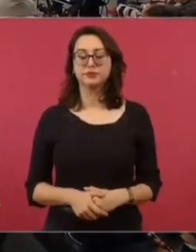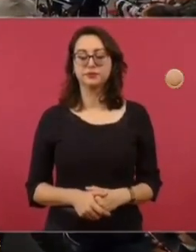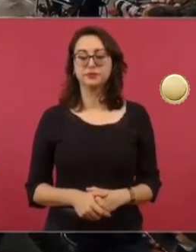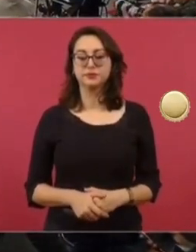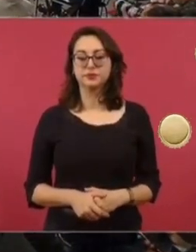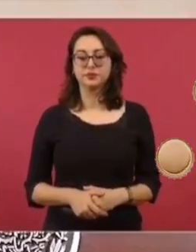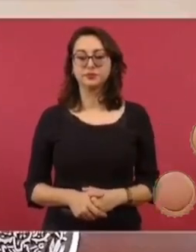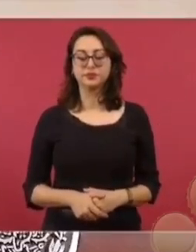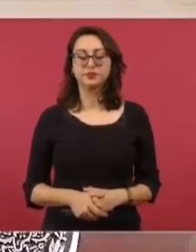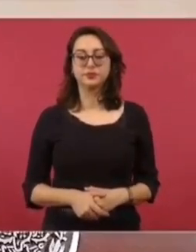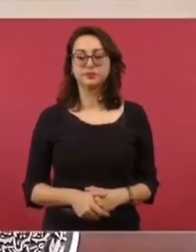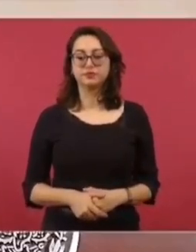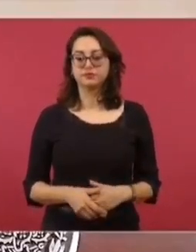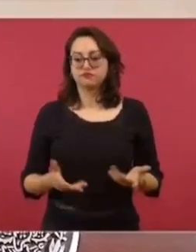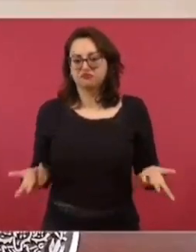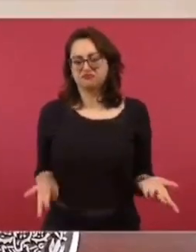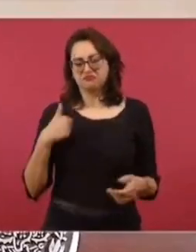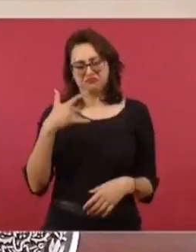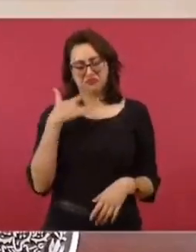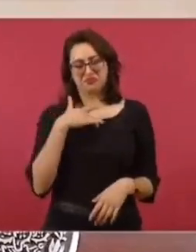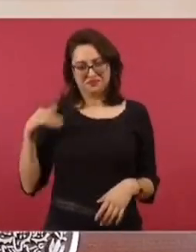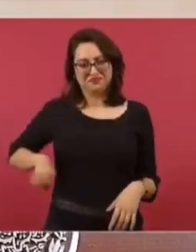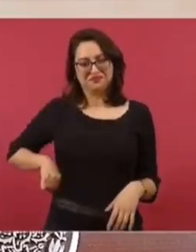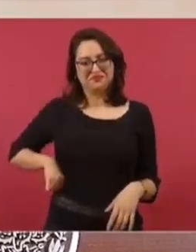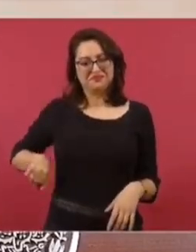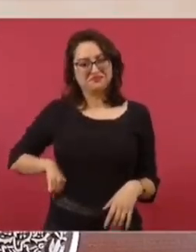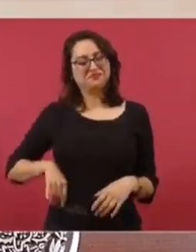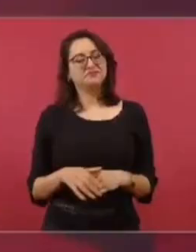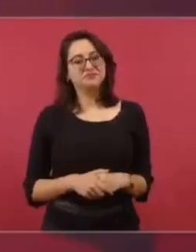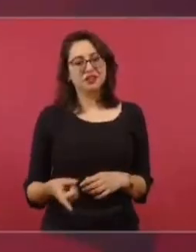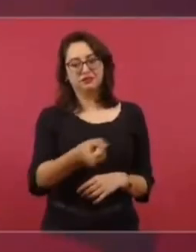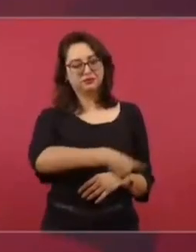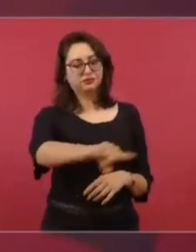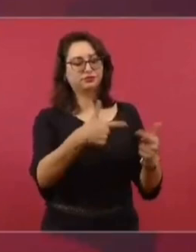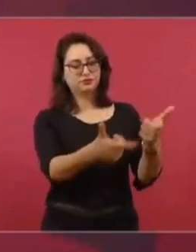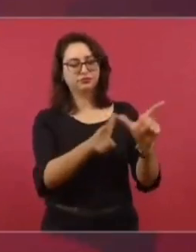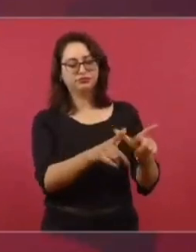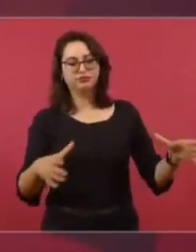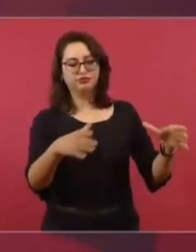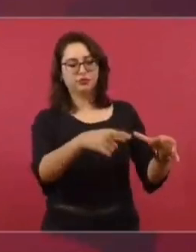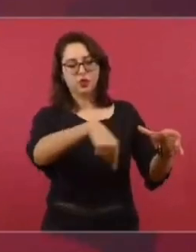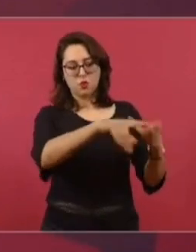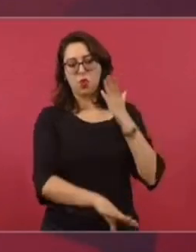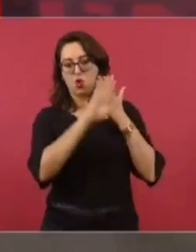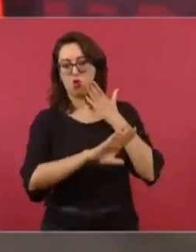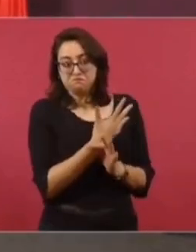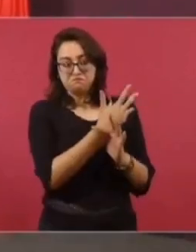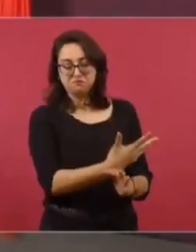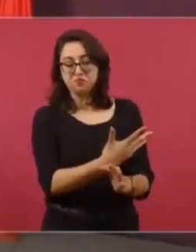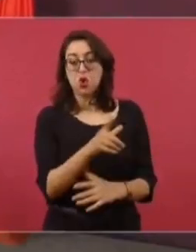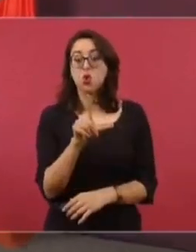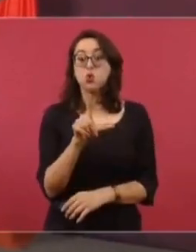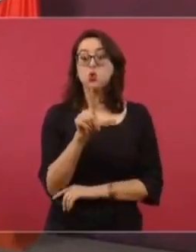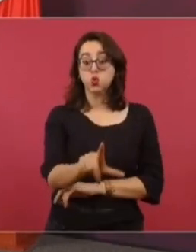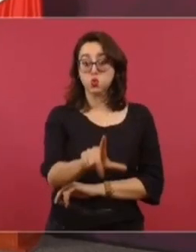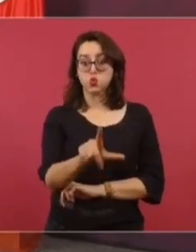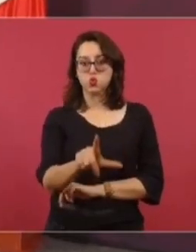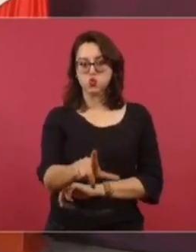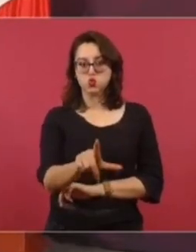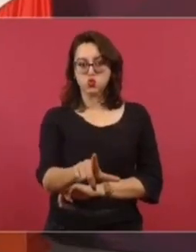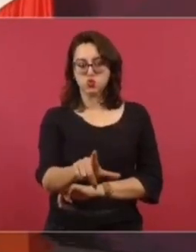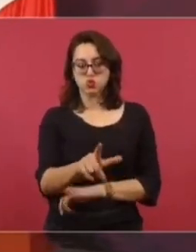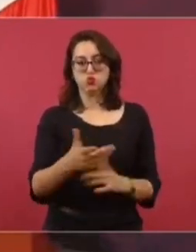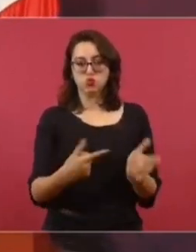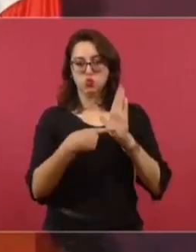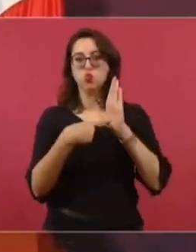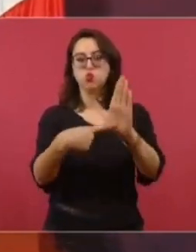ya los del bloque opositor también están hablando de que creo que el lunes van a dar a conocer